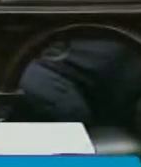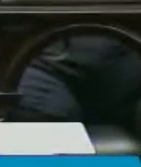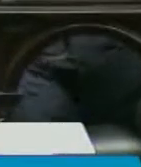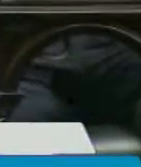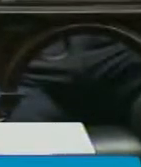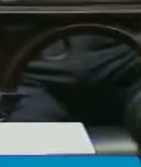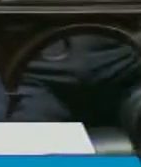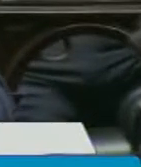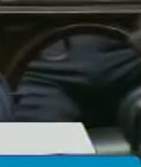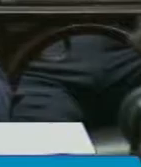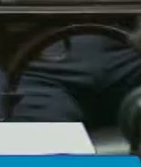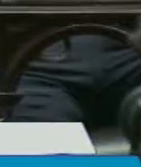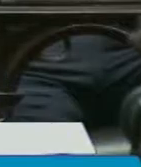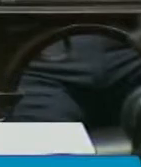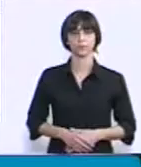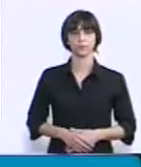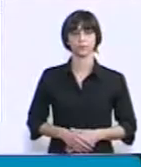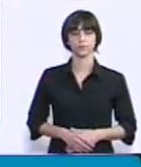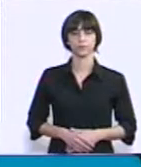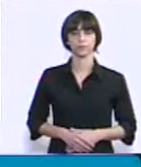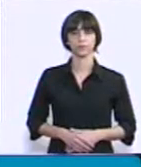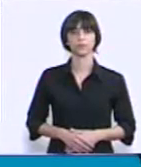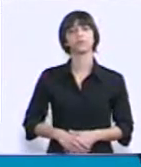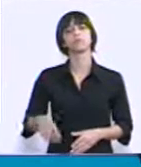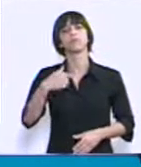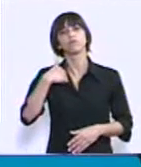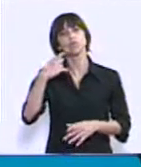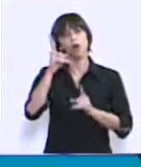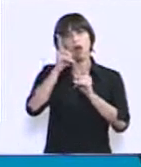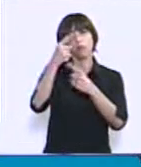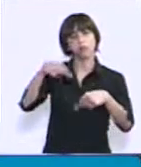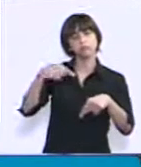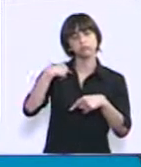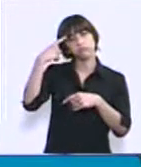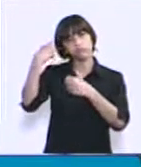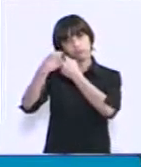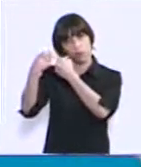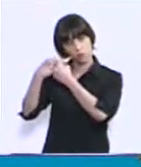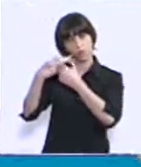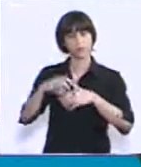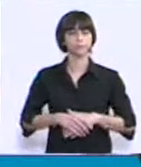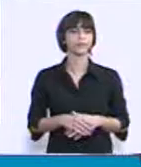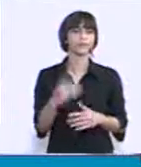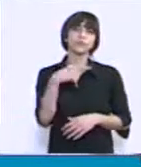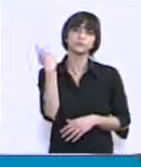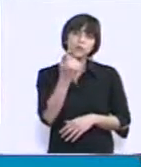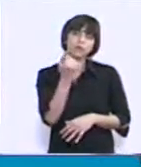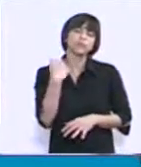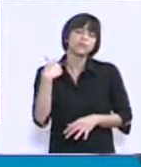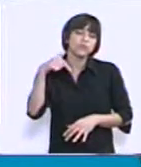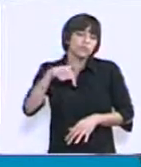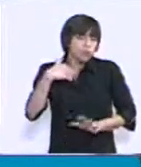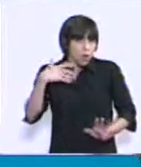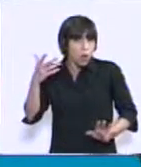aunque no comparta todo y la generalidad y algunos análisis en particular. Hoy venimos fundamentalmente a